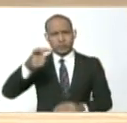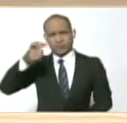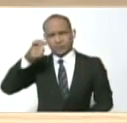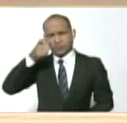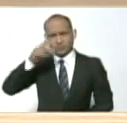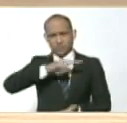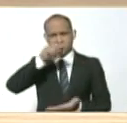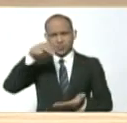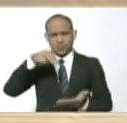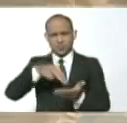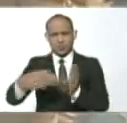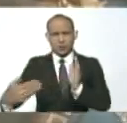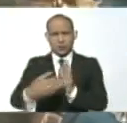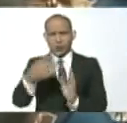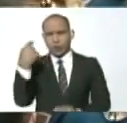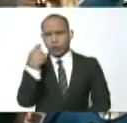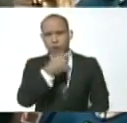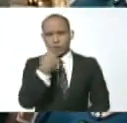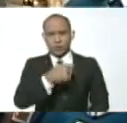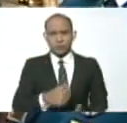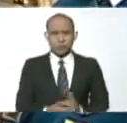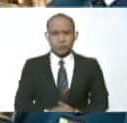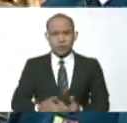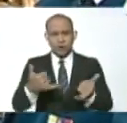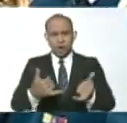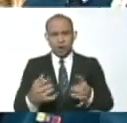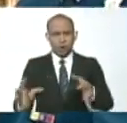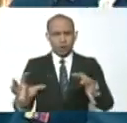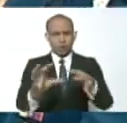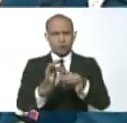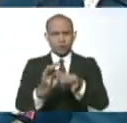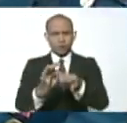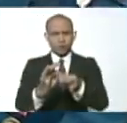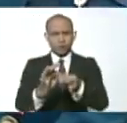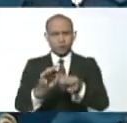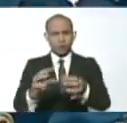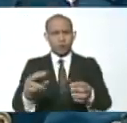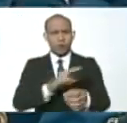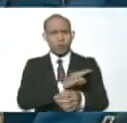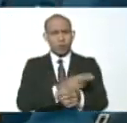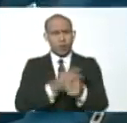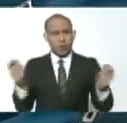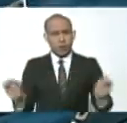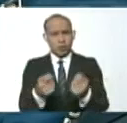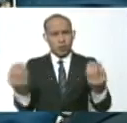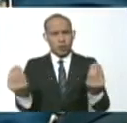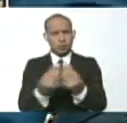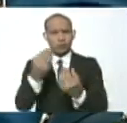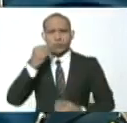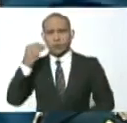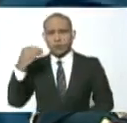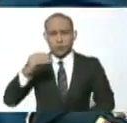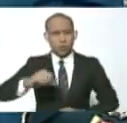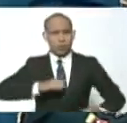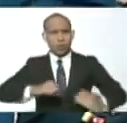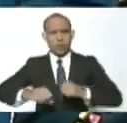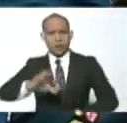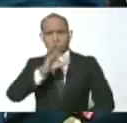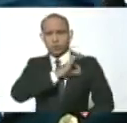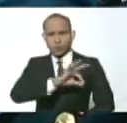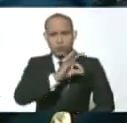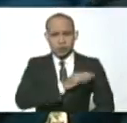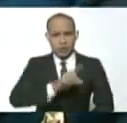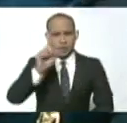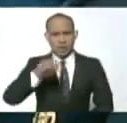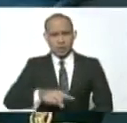nacional antidroga y vamos a una articulación con el poder popular con la juventud con los movimientos sociales con el